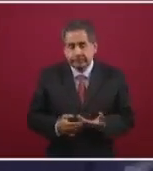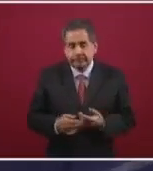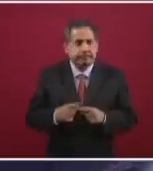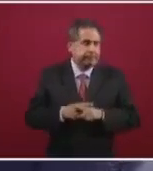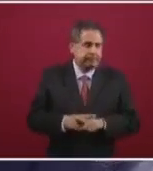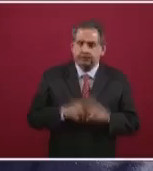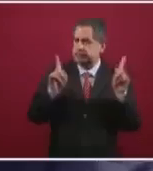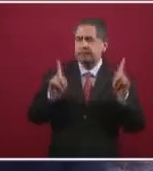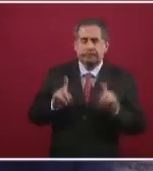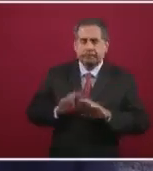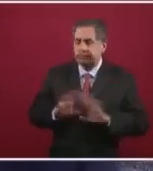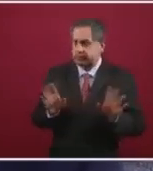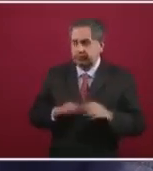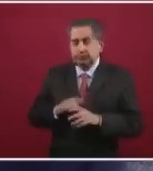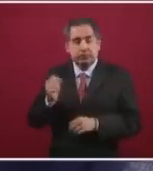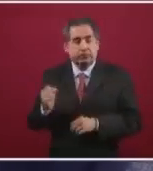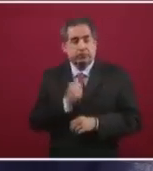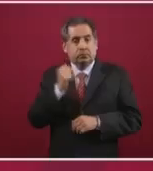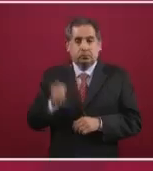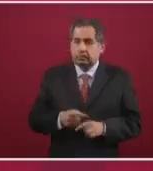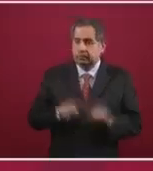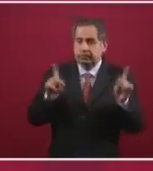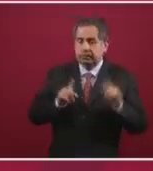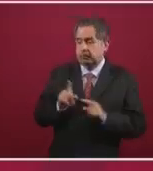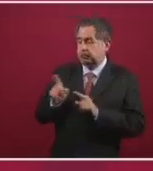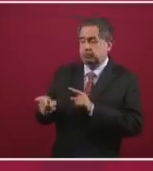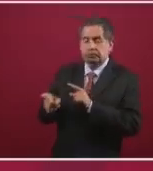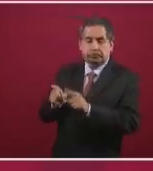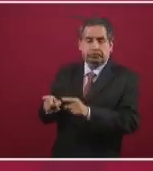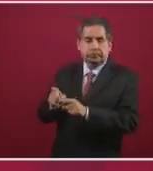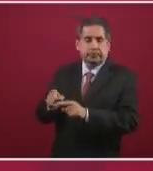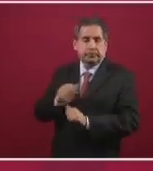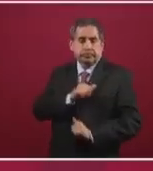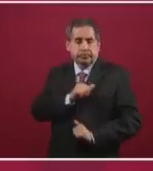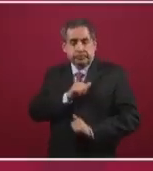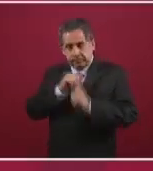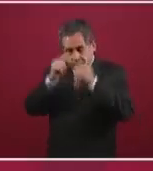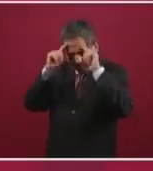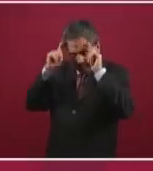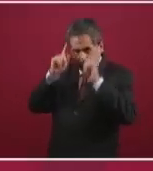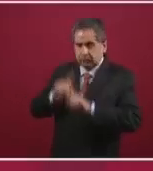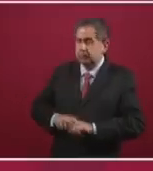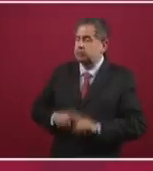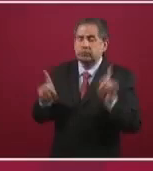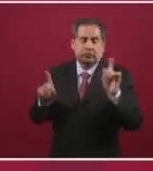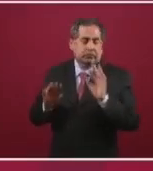caso, afortunadamente, de estas dos instituciones.